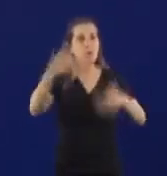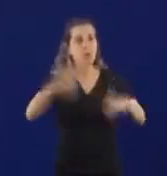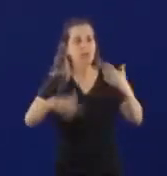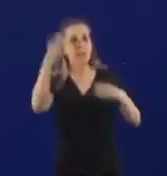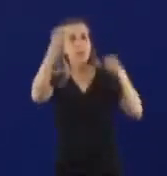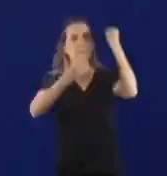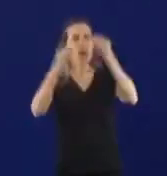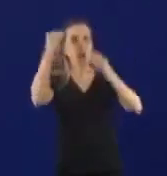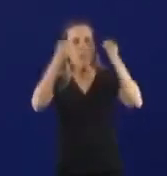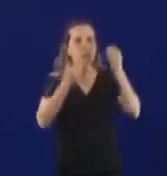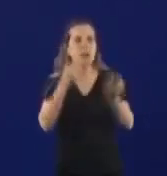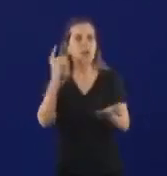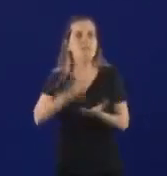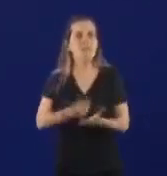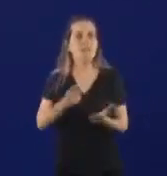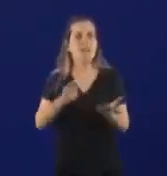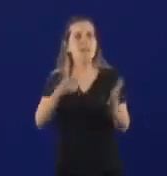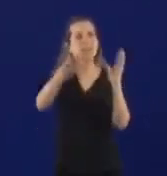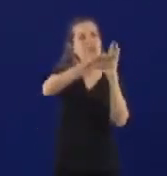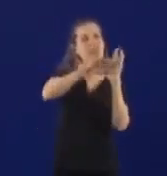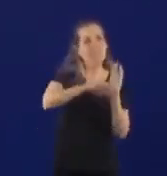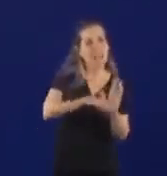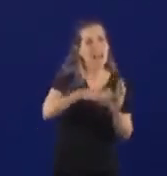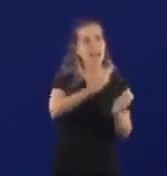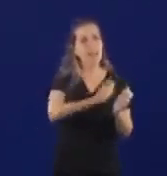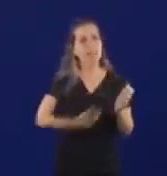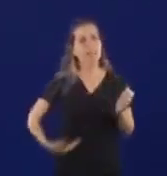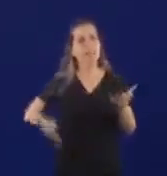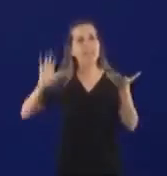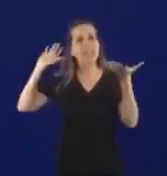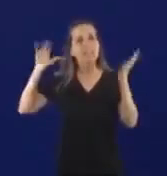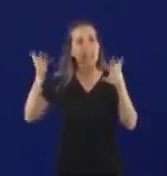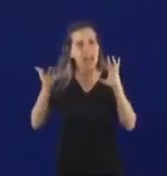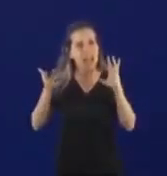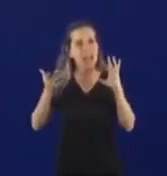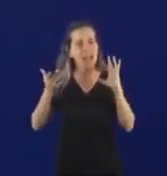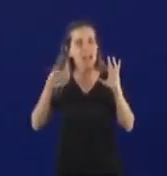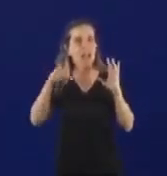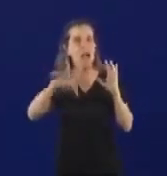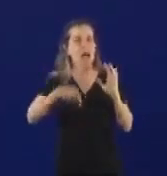las medidas que el presidente Milei está tomando.